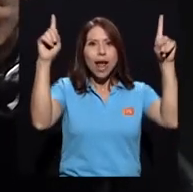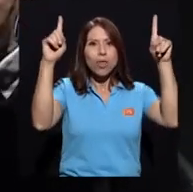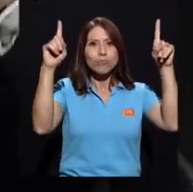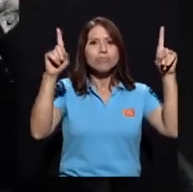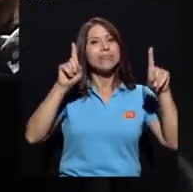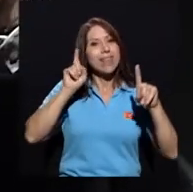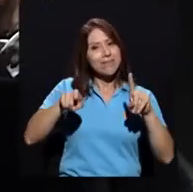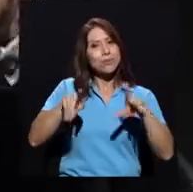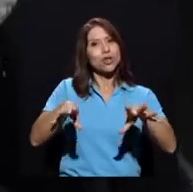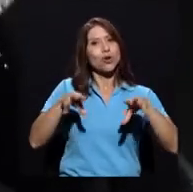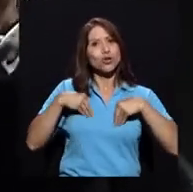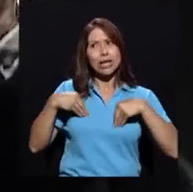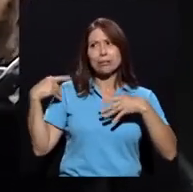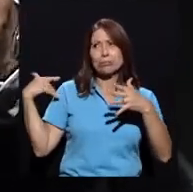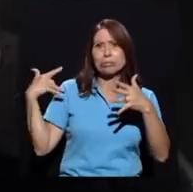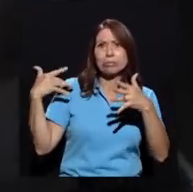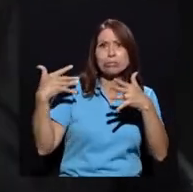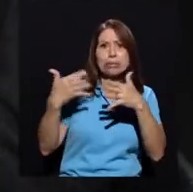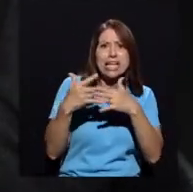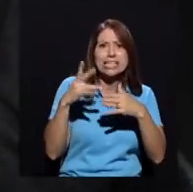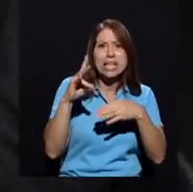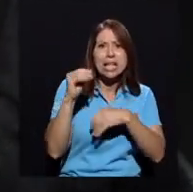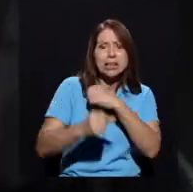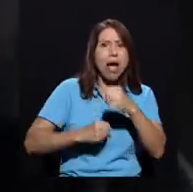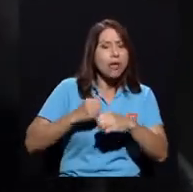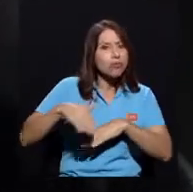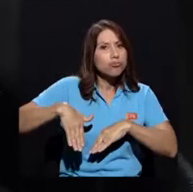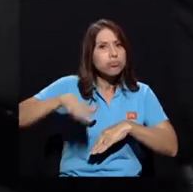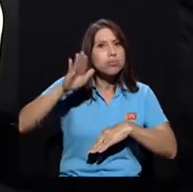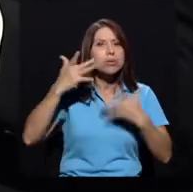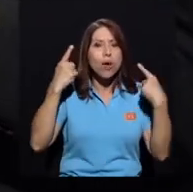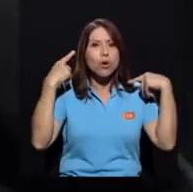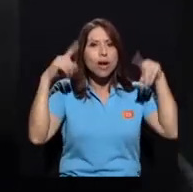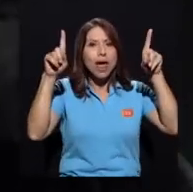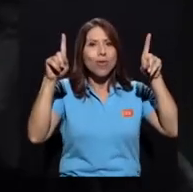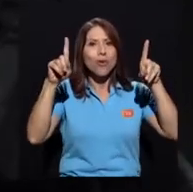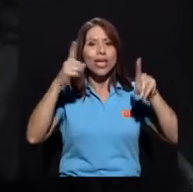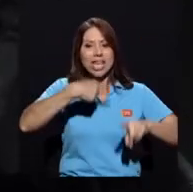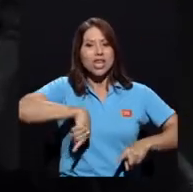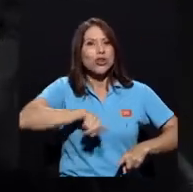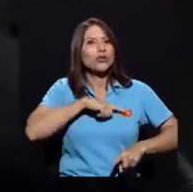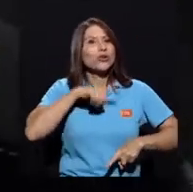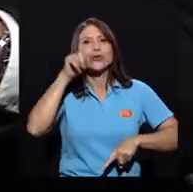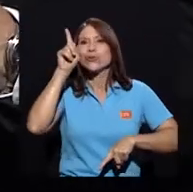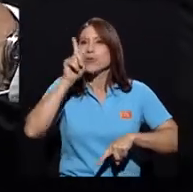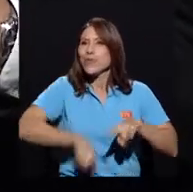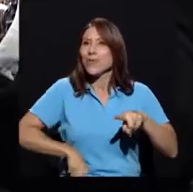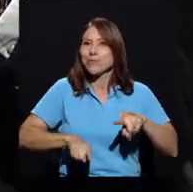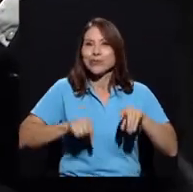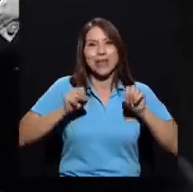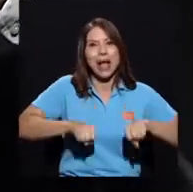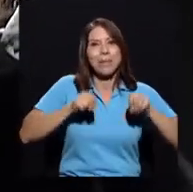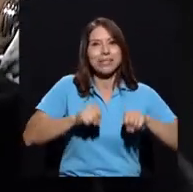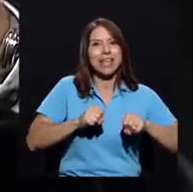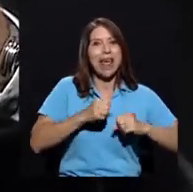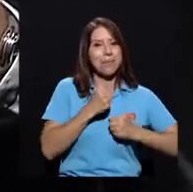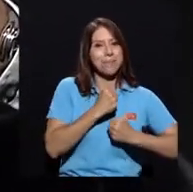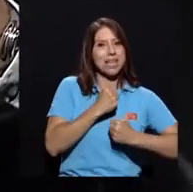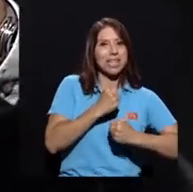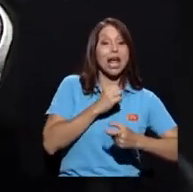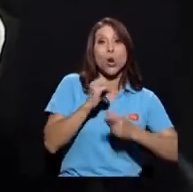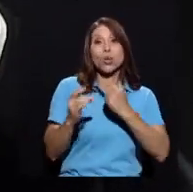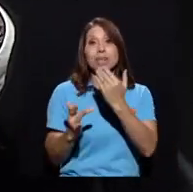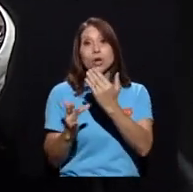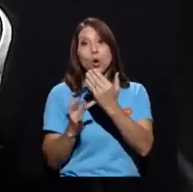tiempo, 70 y pico de años, lo han logrado. Y llegan a una conclusión: nosotros no tenemos la capacidad militar ni tecnológica para modernizar las Fuerzas